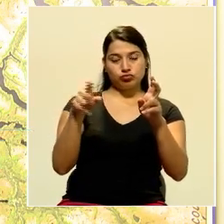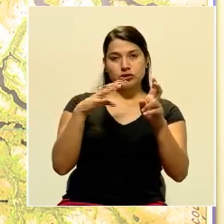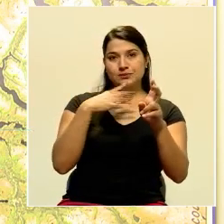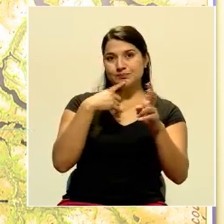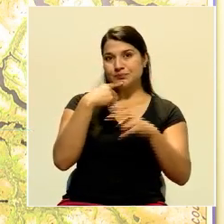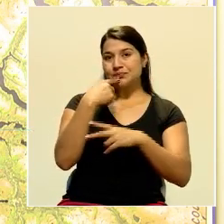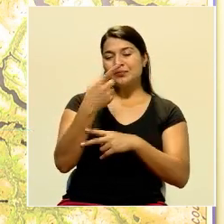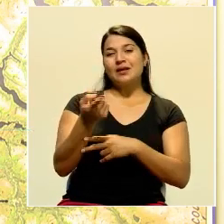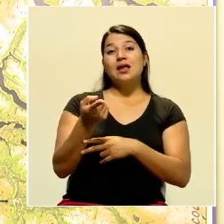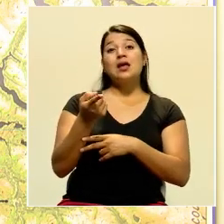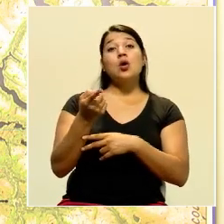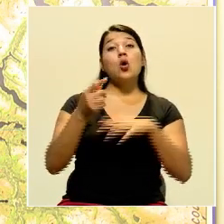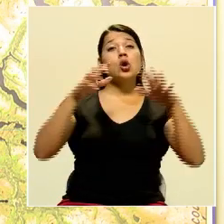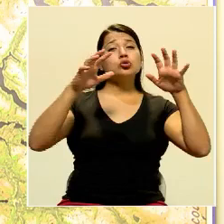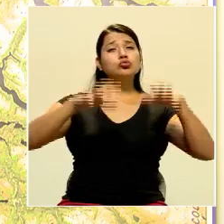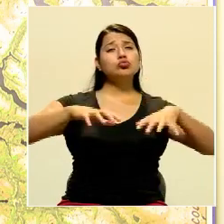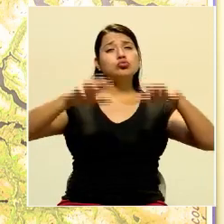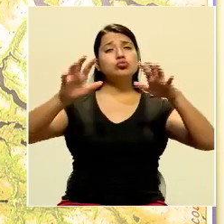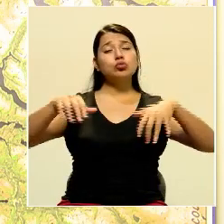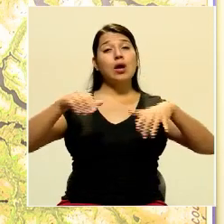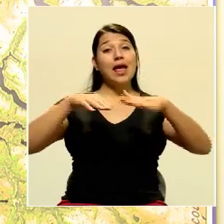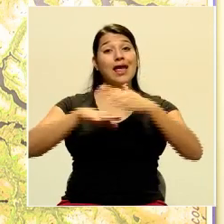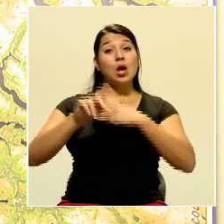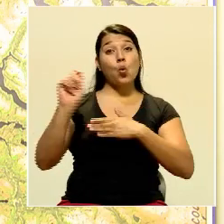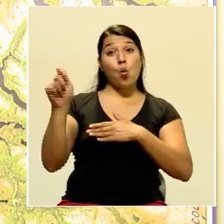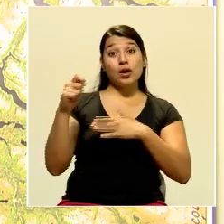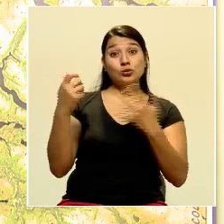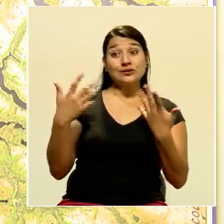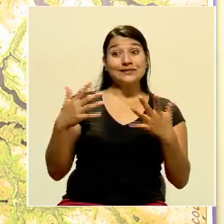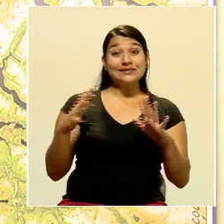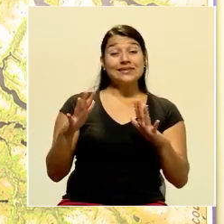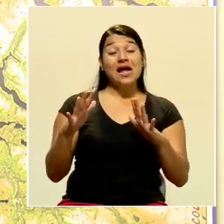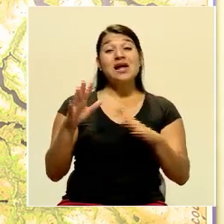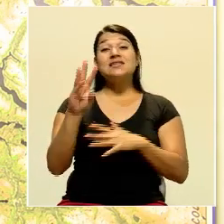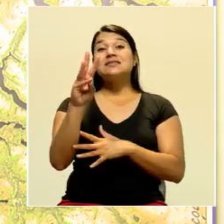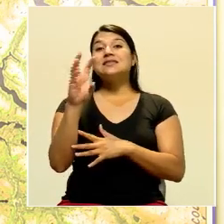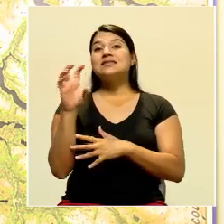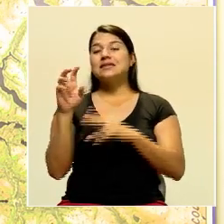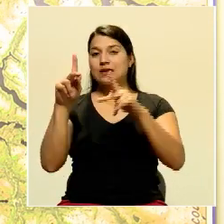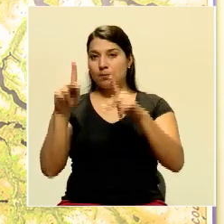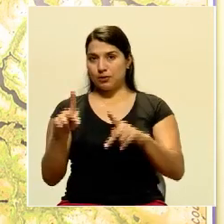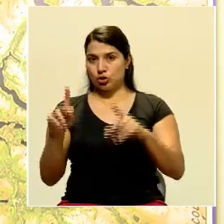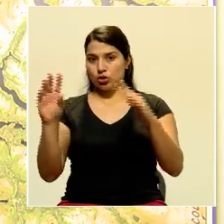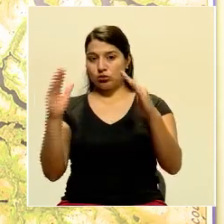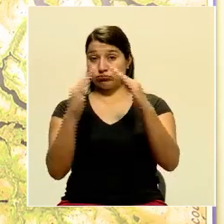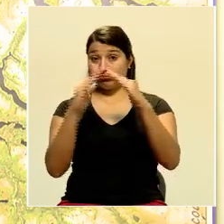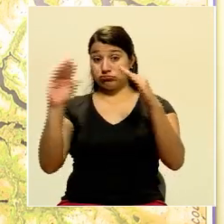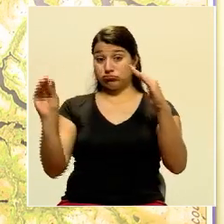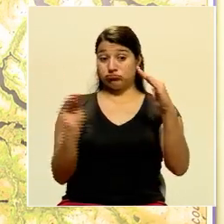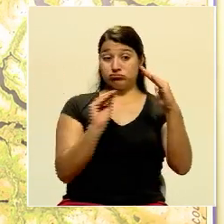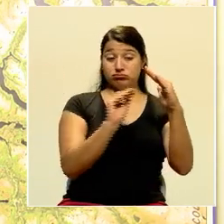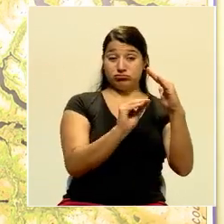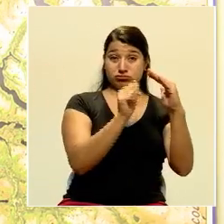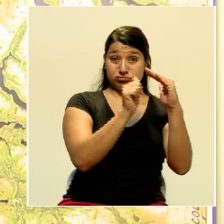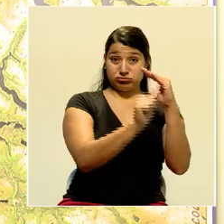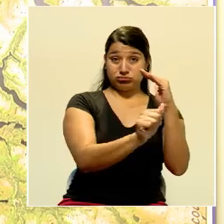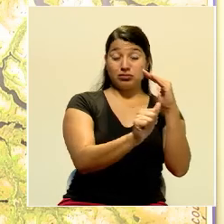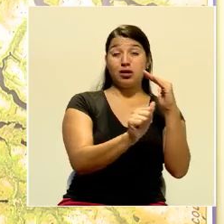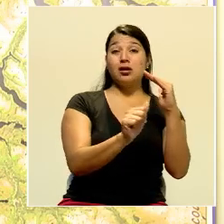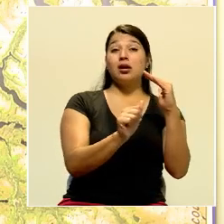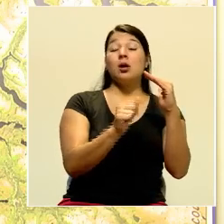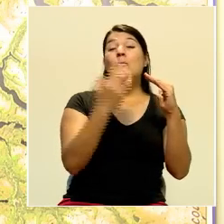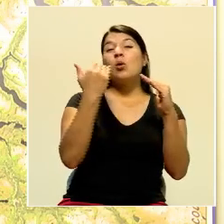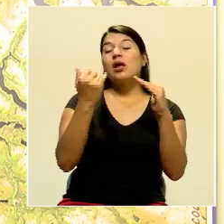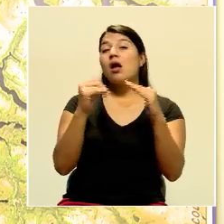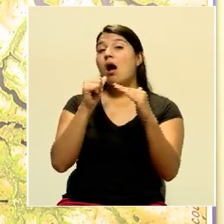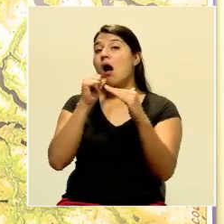las afectaciones en Guanacaste, más de 600 personas en 17 albergues, pero también vamos a hablarles de otra